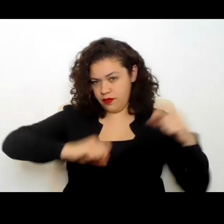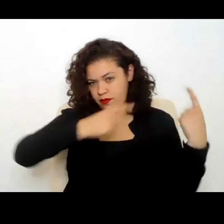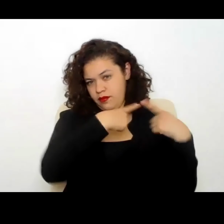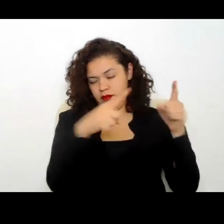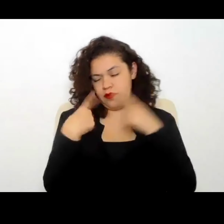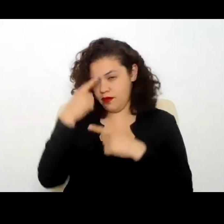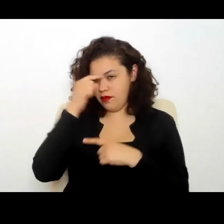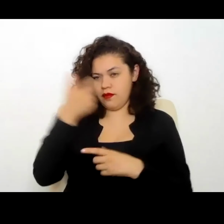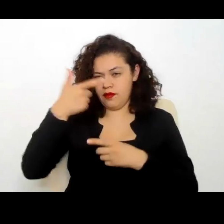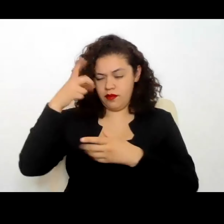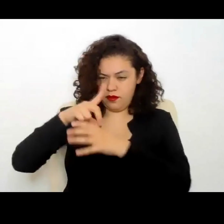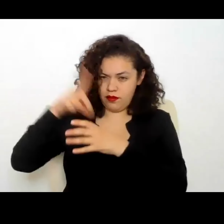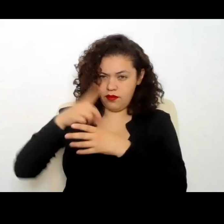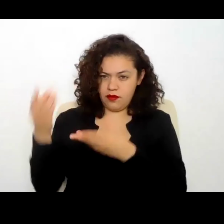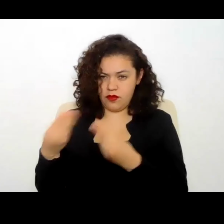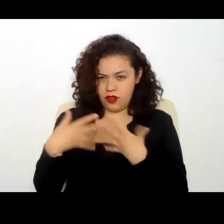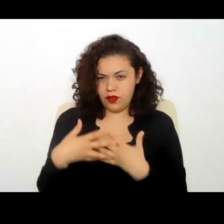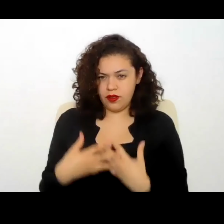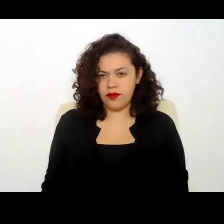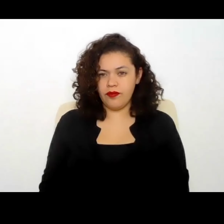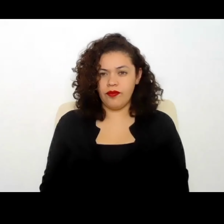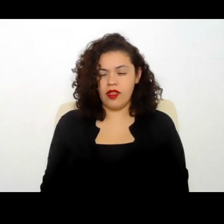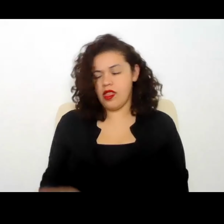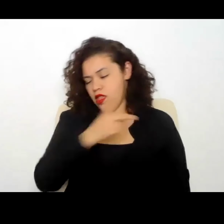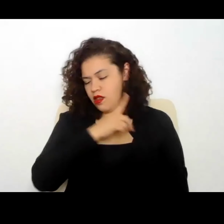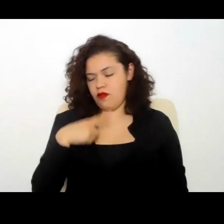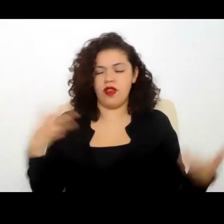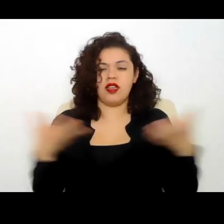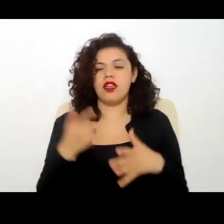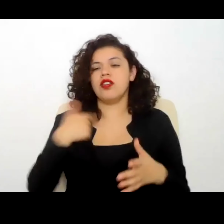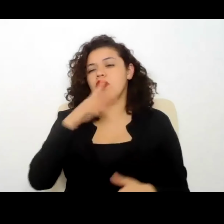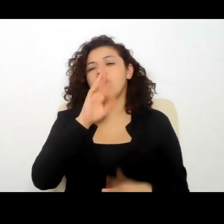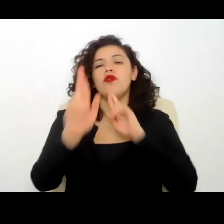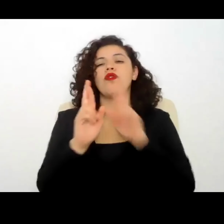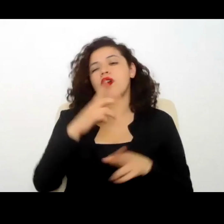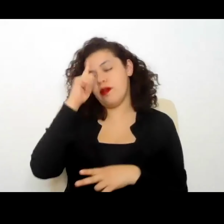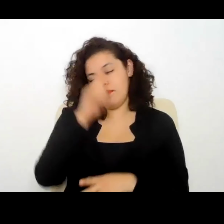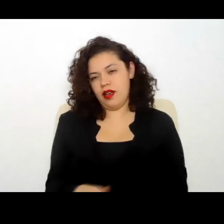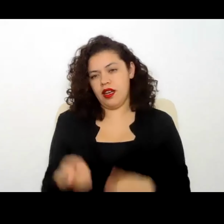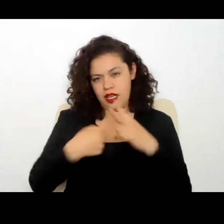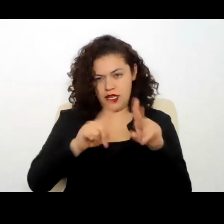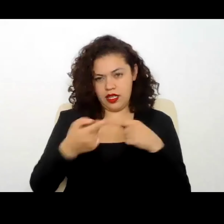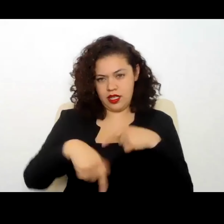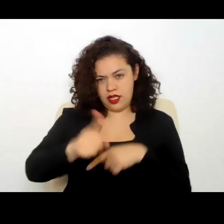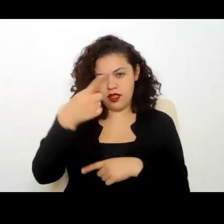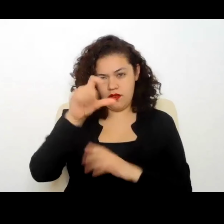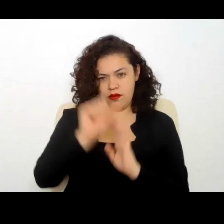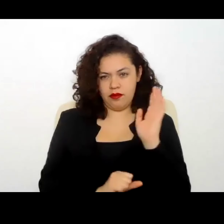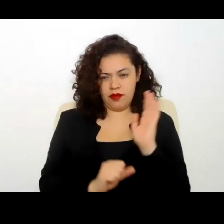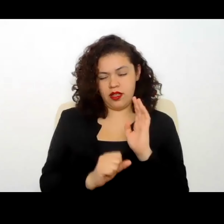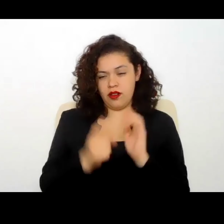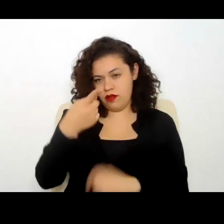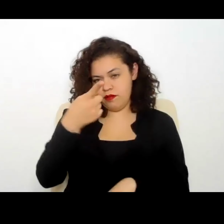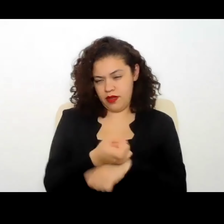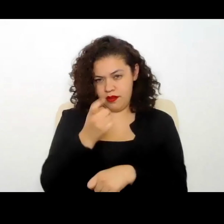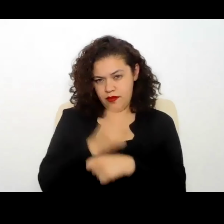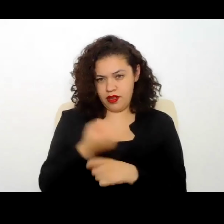recibir donativos, tenía que empezarla a reportar a partir del primer mes que recibe el pago de la